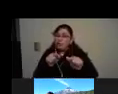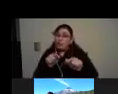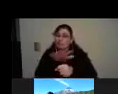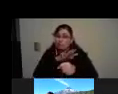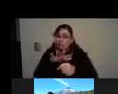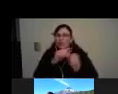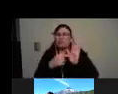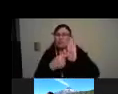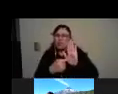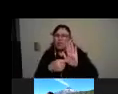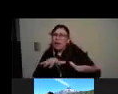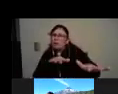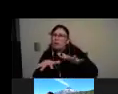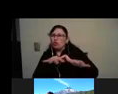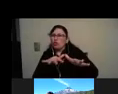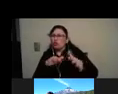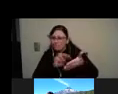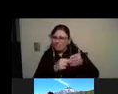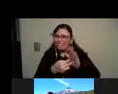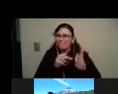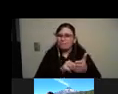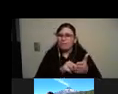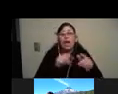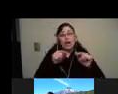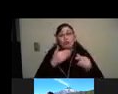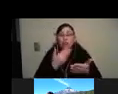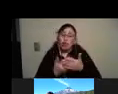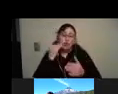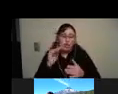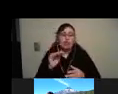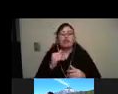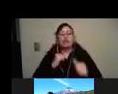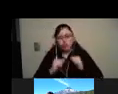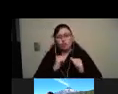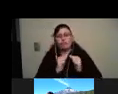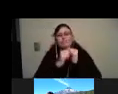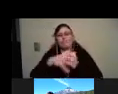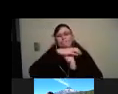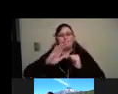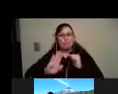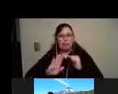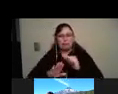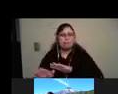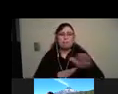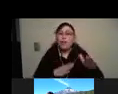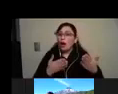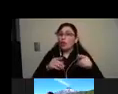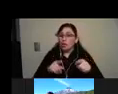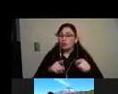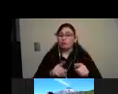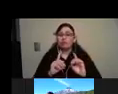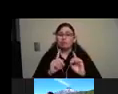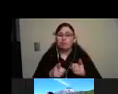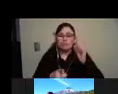que van a poder encontrar en niños con parálisis cerebral. ¿Ya? Y un denominador común es que debe de ser siempre